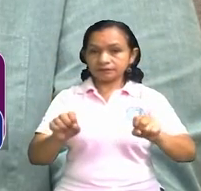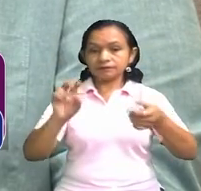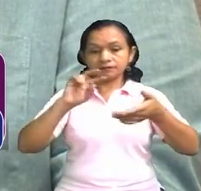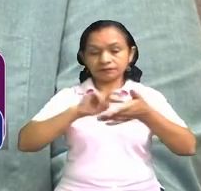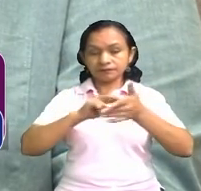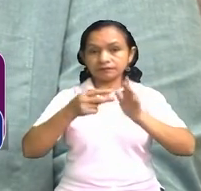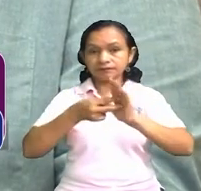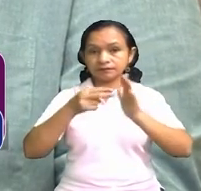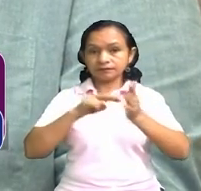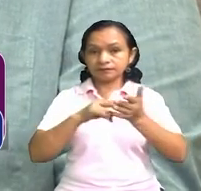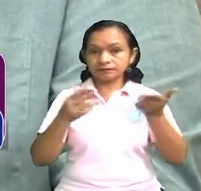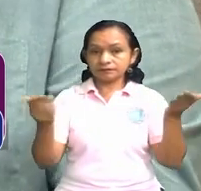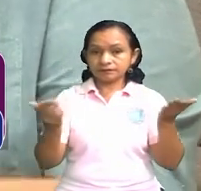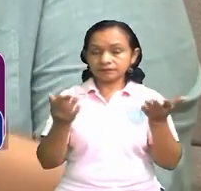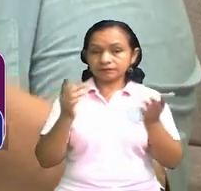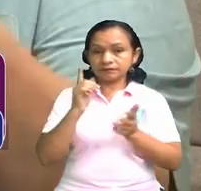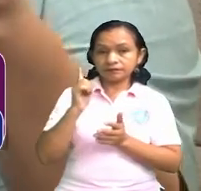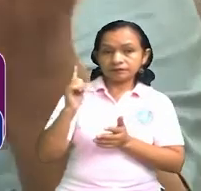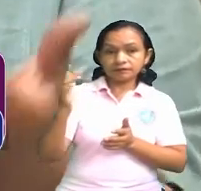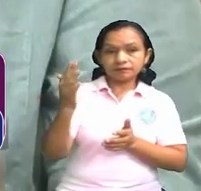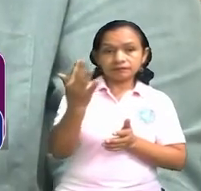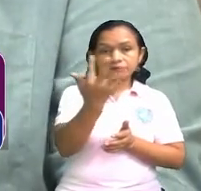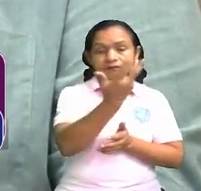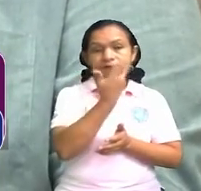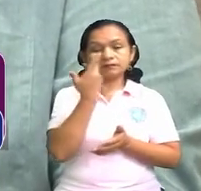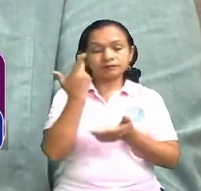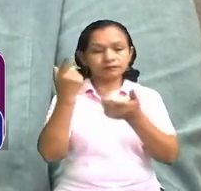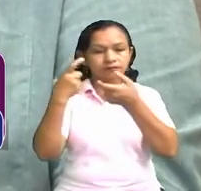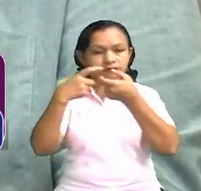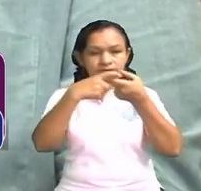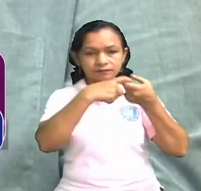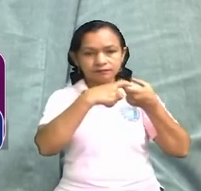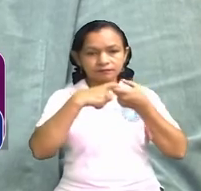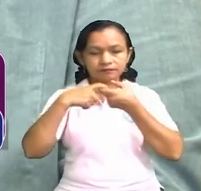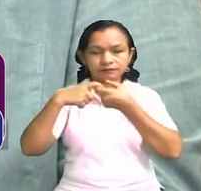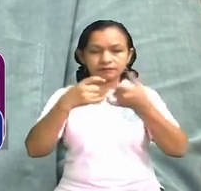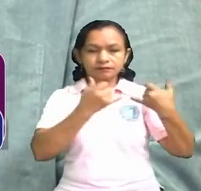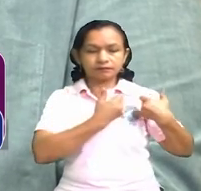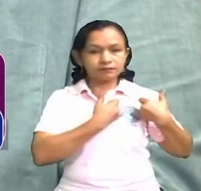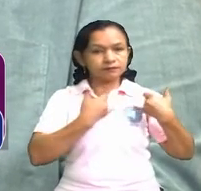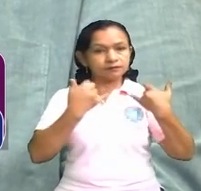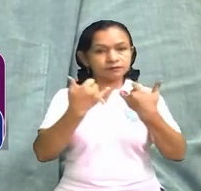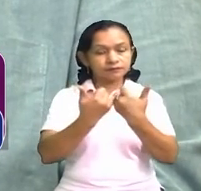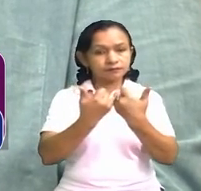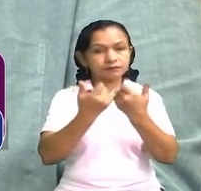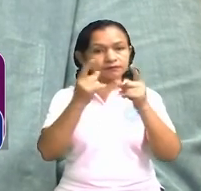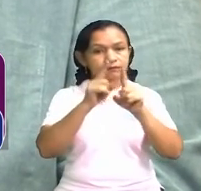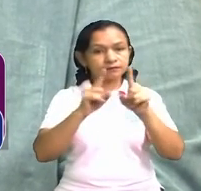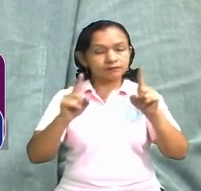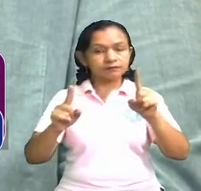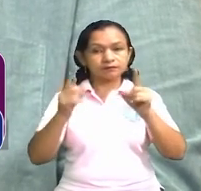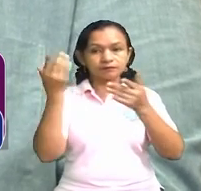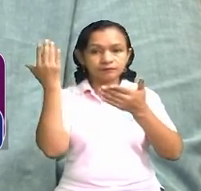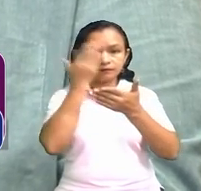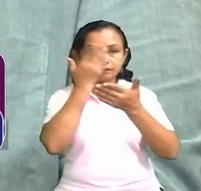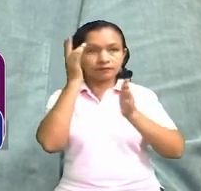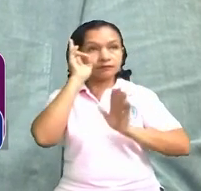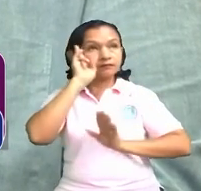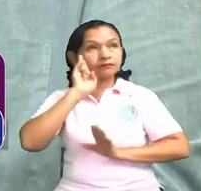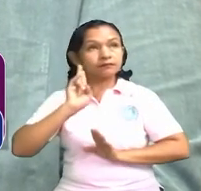por ende todo lo que es la coordinación con las instituciones a nivel de educación